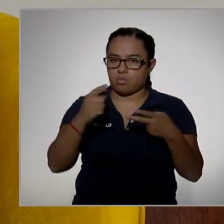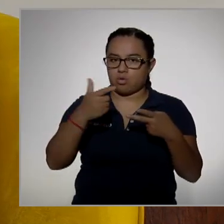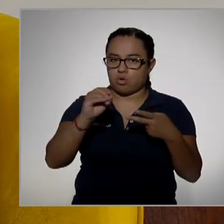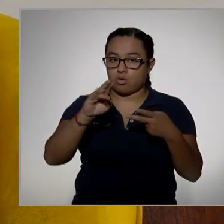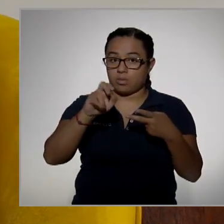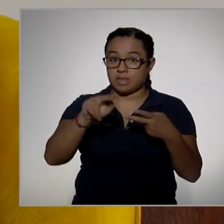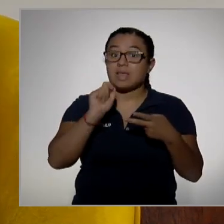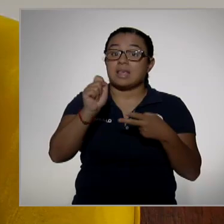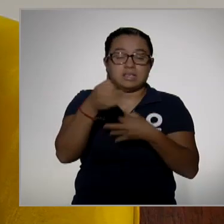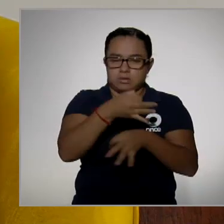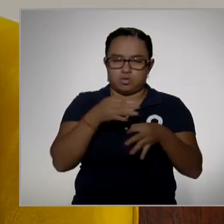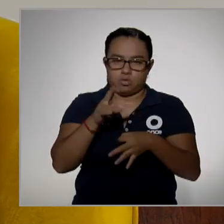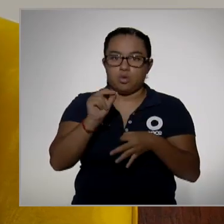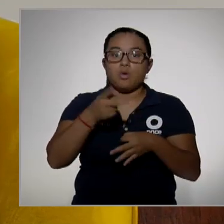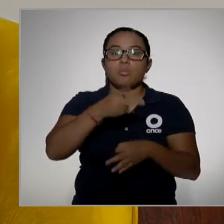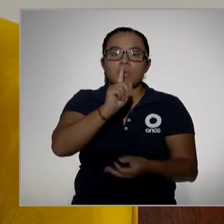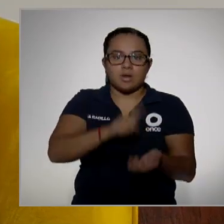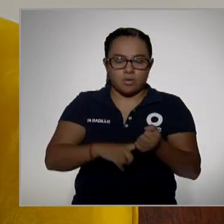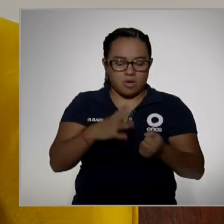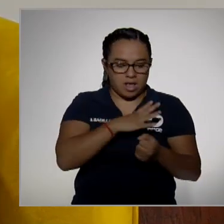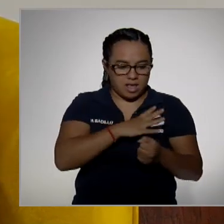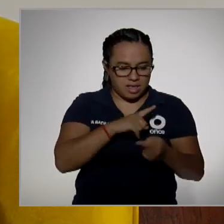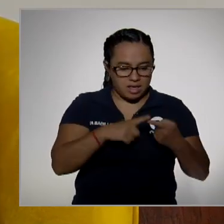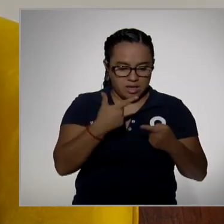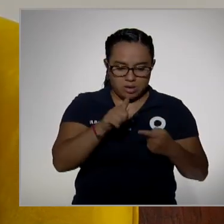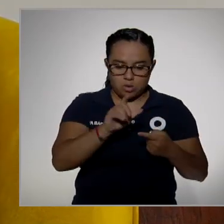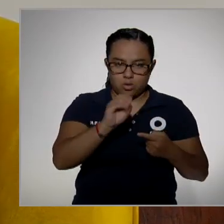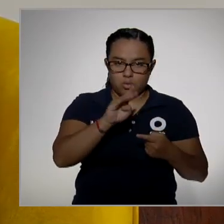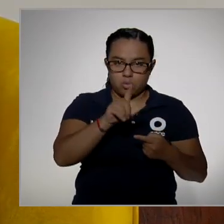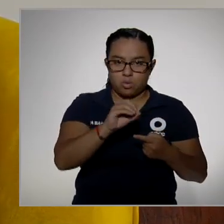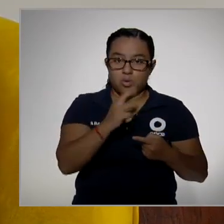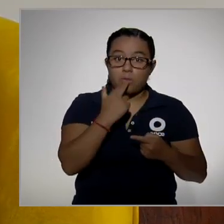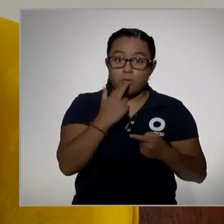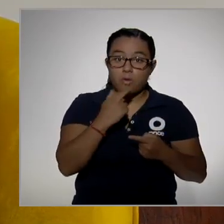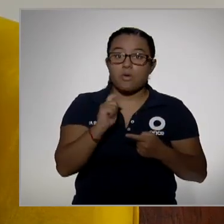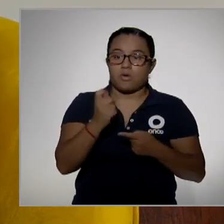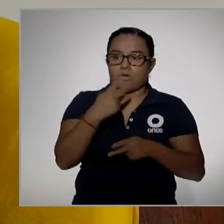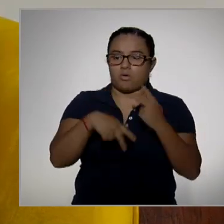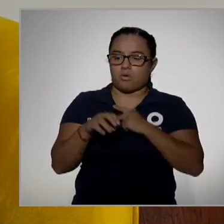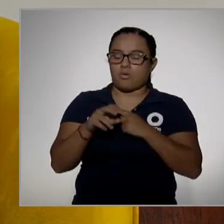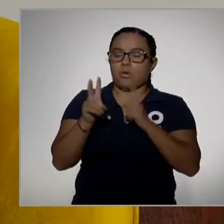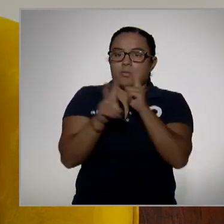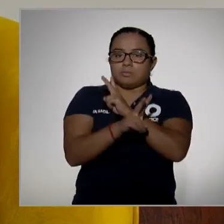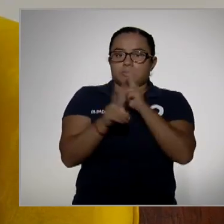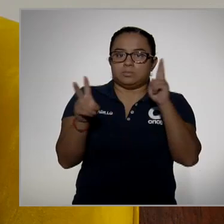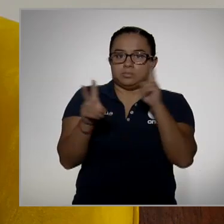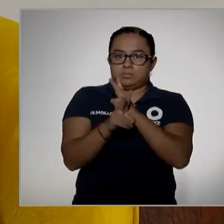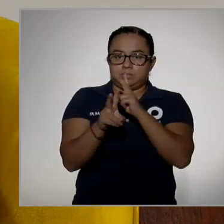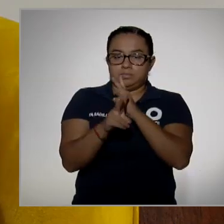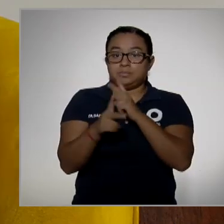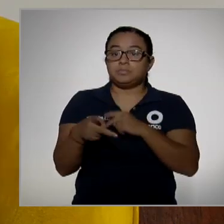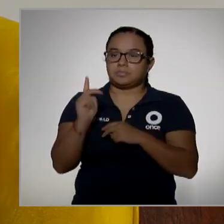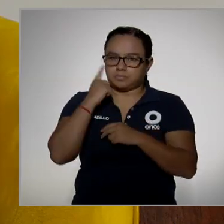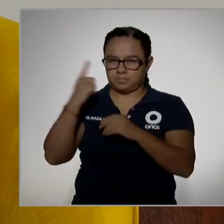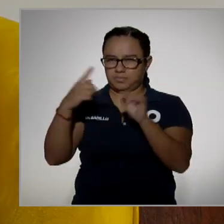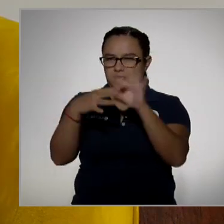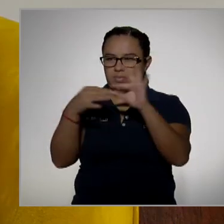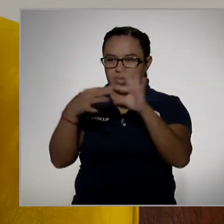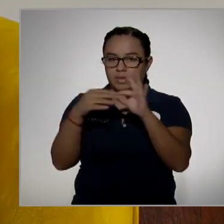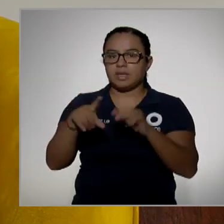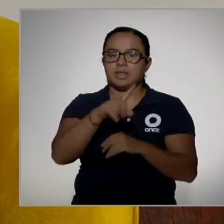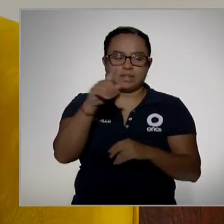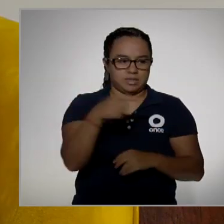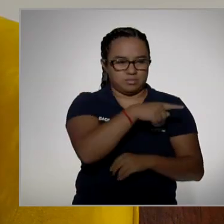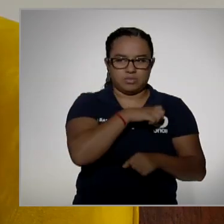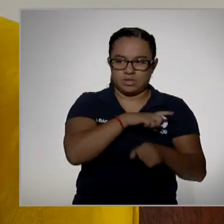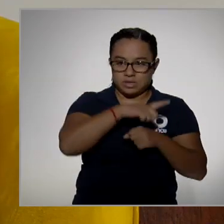célula pero la hemoglobina está dentro de los glóbulos rojos y nos va a llevar oxígeno al tejido por tenemos una clara cápsula que nos explica ciertas las especialistas nos van a